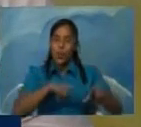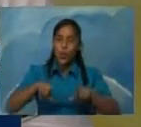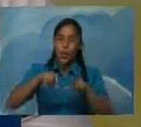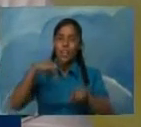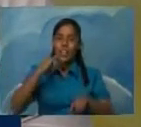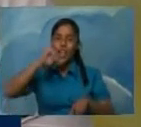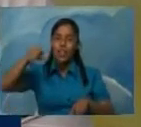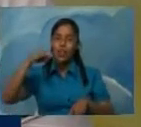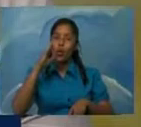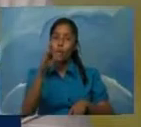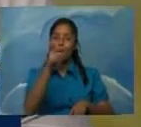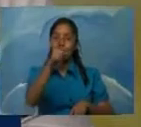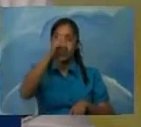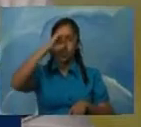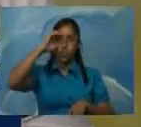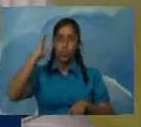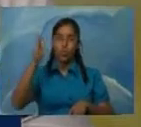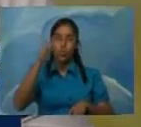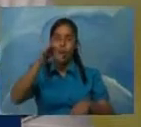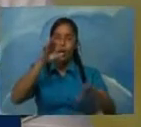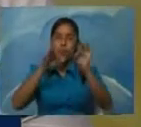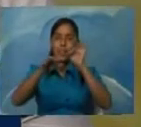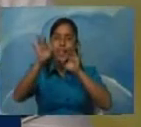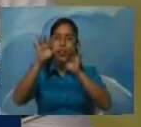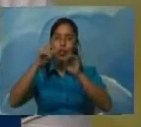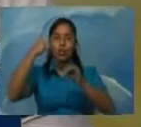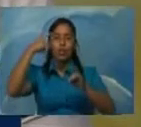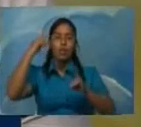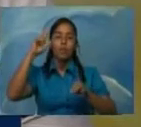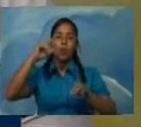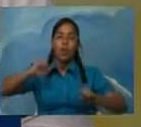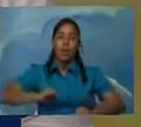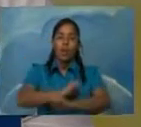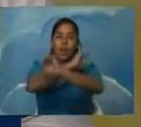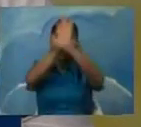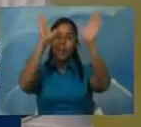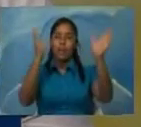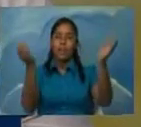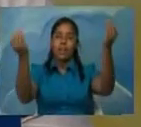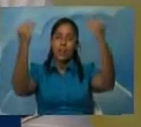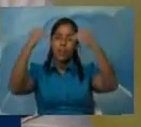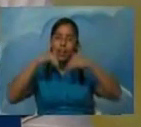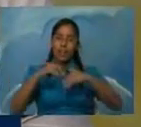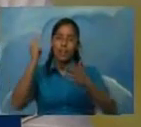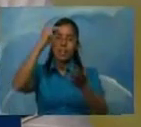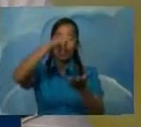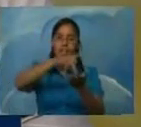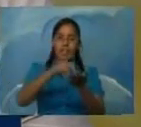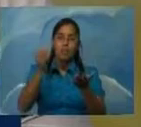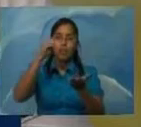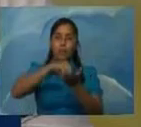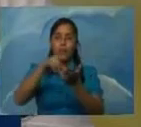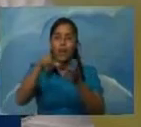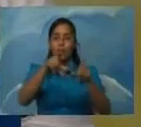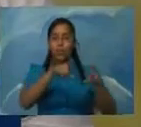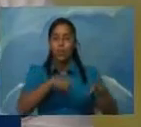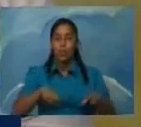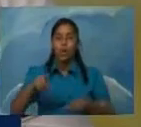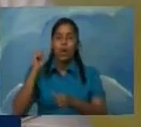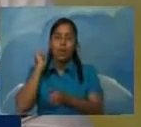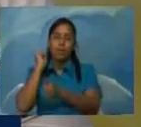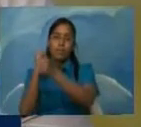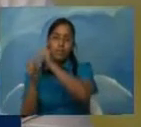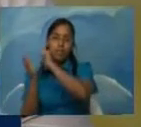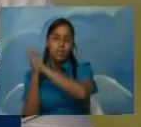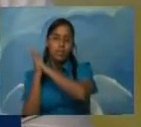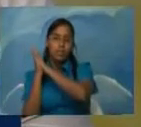Dios hubiere escogido, y por la mañana regresarás y volverás a tu habitación.